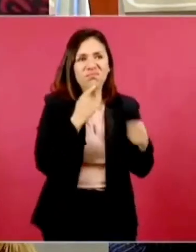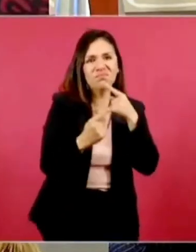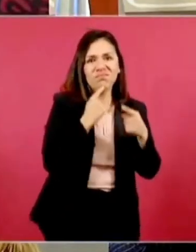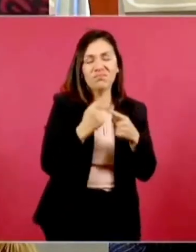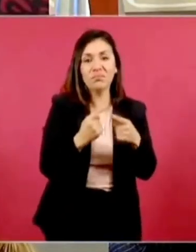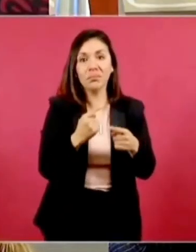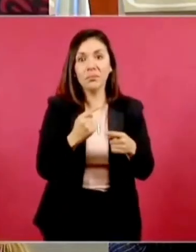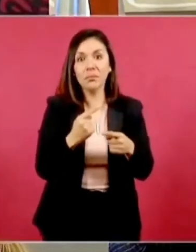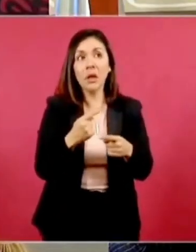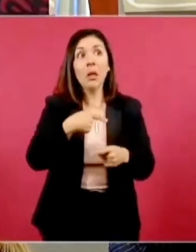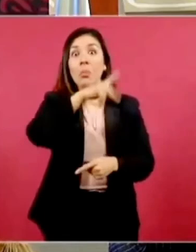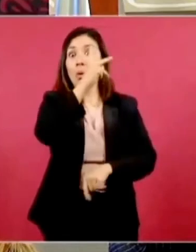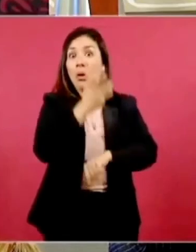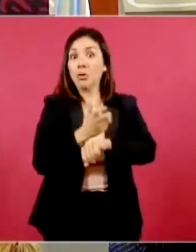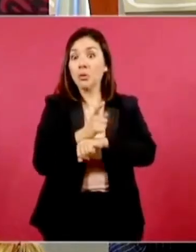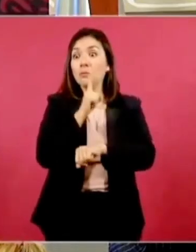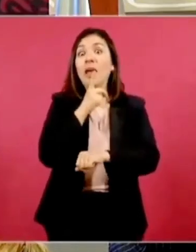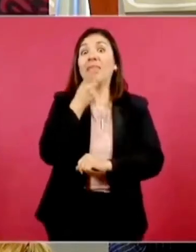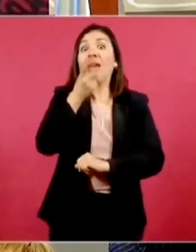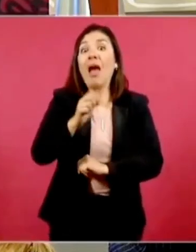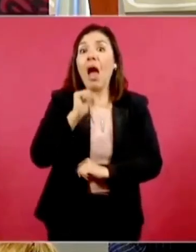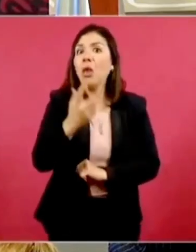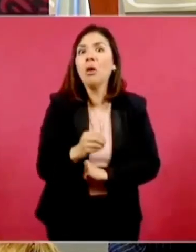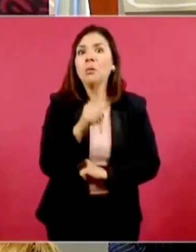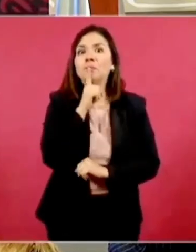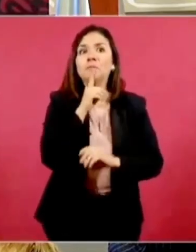En eso callan completamente.